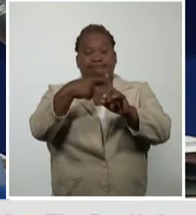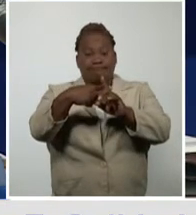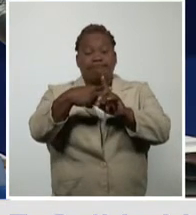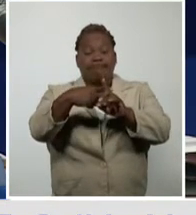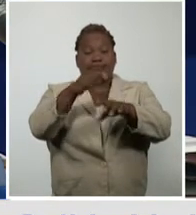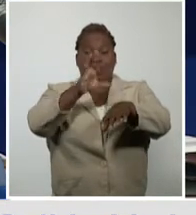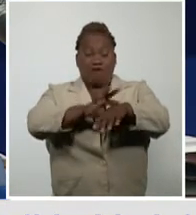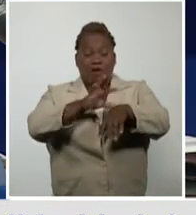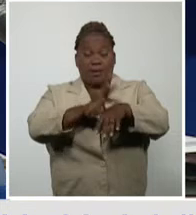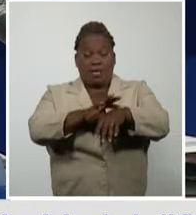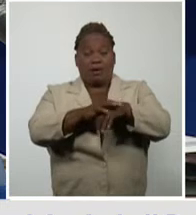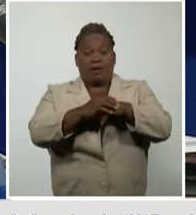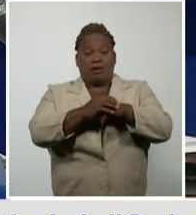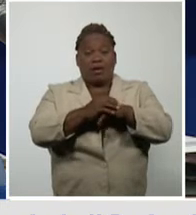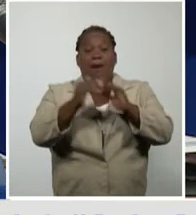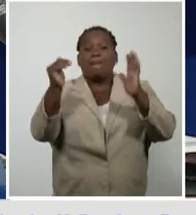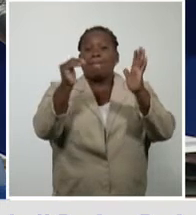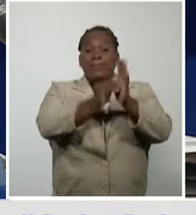país,